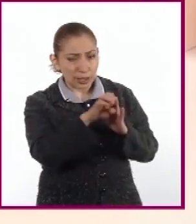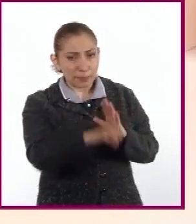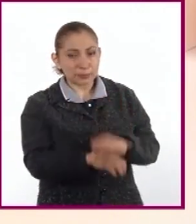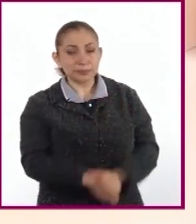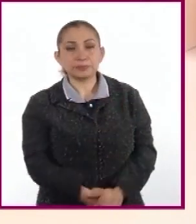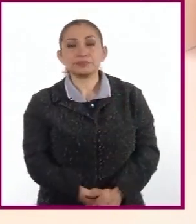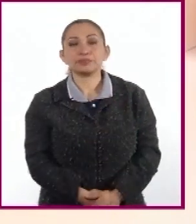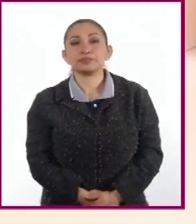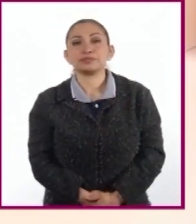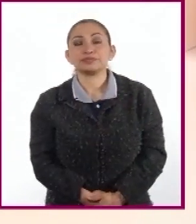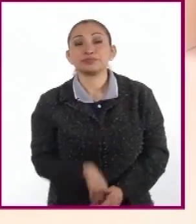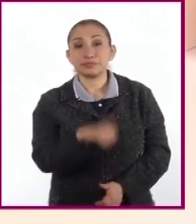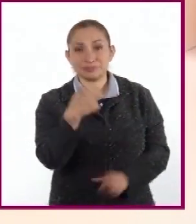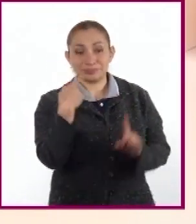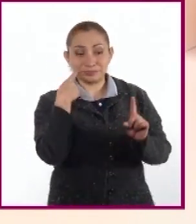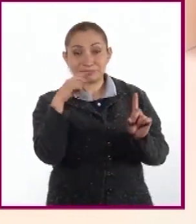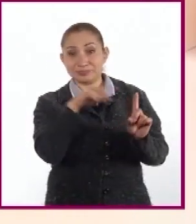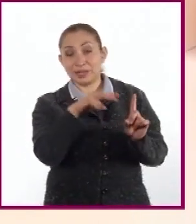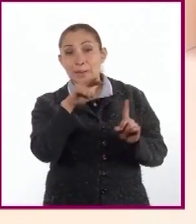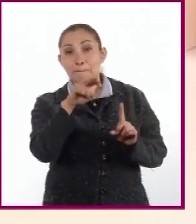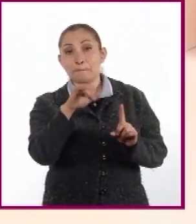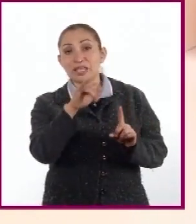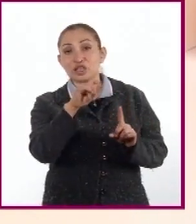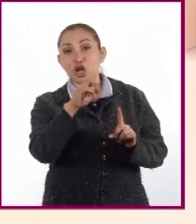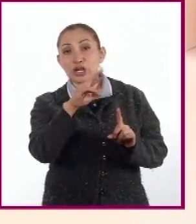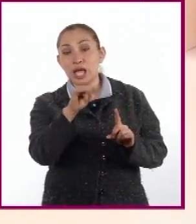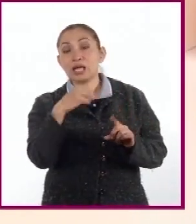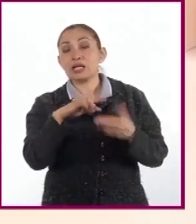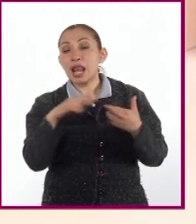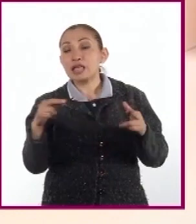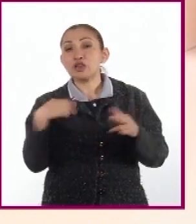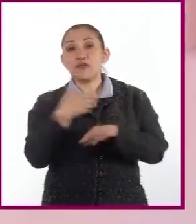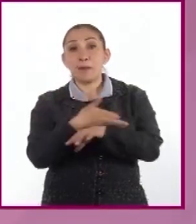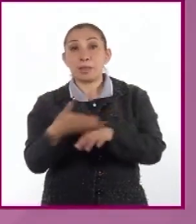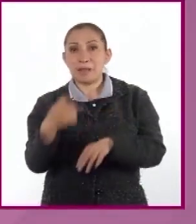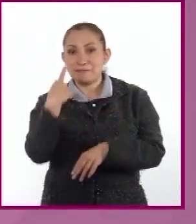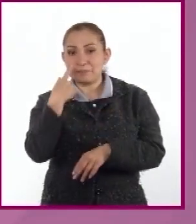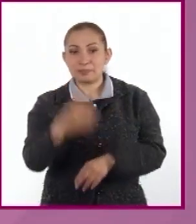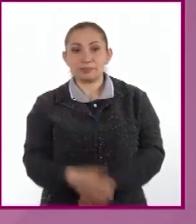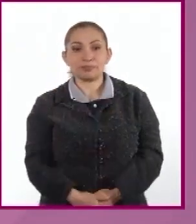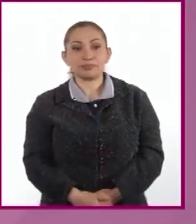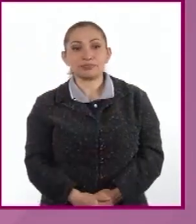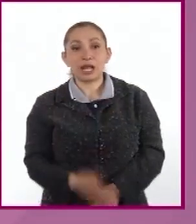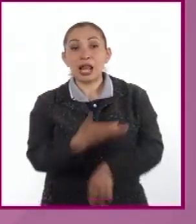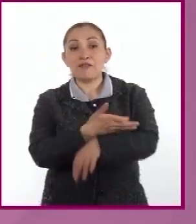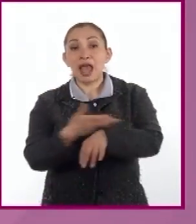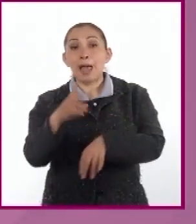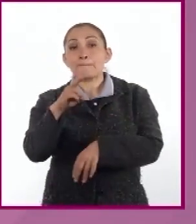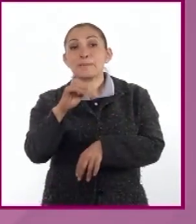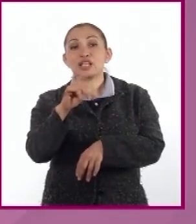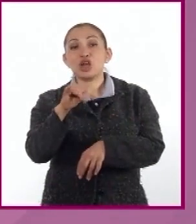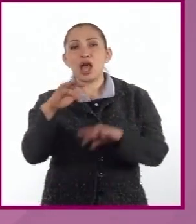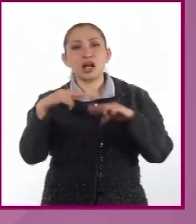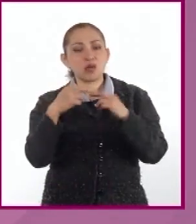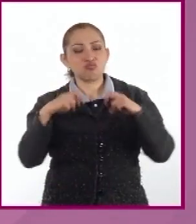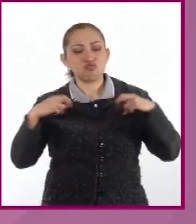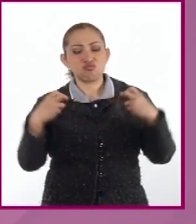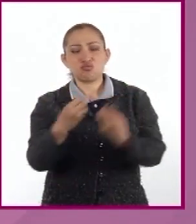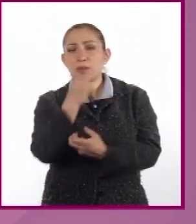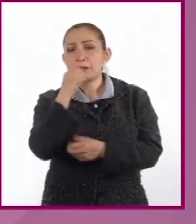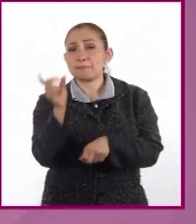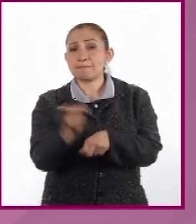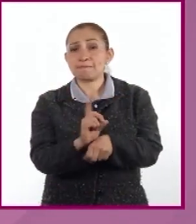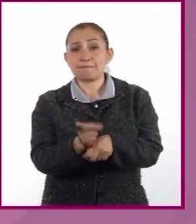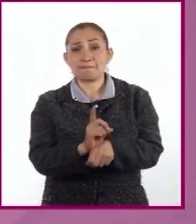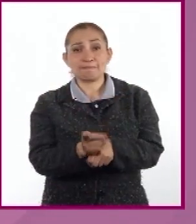más. El siguiente es el de Victoria y la relación con su familia. La familia de Victoria se reúne a comer todos los